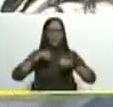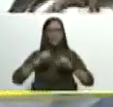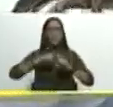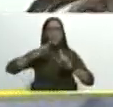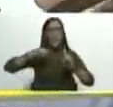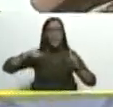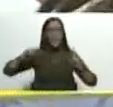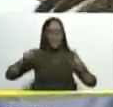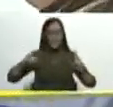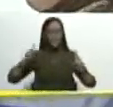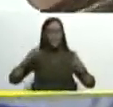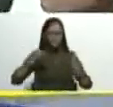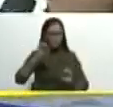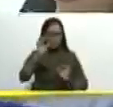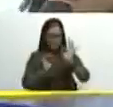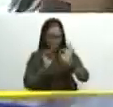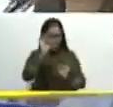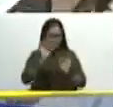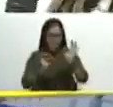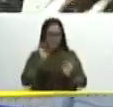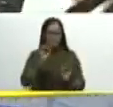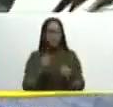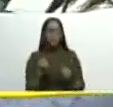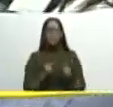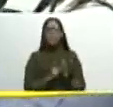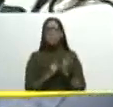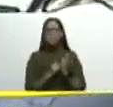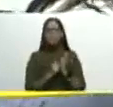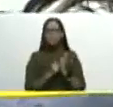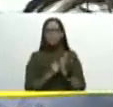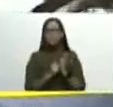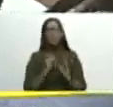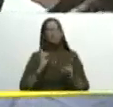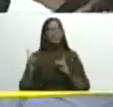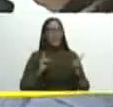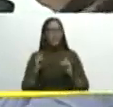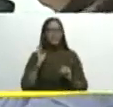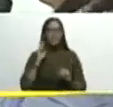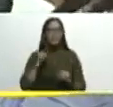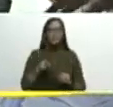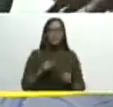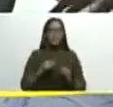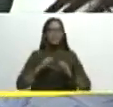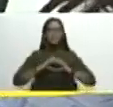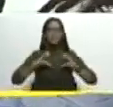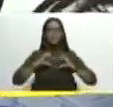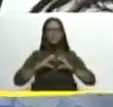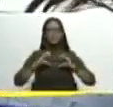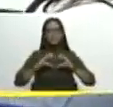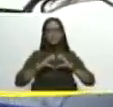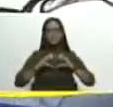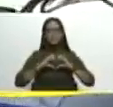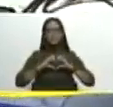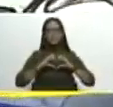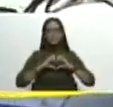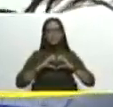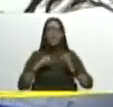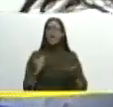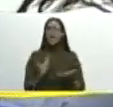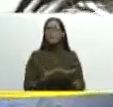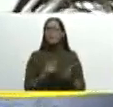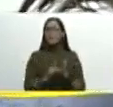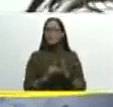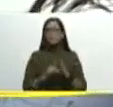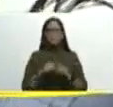el movimiento. ¿Vas midiendo todo? Sí, vamos midiendo ¿cuántos todo minutos? Con este equipo. Depende de lo que usted aumente la frecuencia cardíaca. Tenemos ¿hasta dónde puedes aumentar? Depende